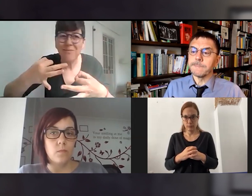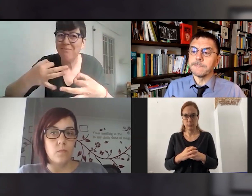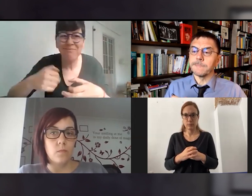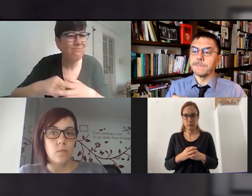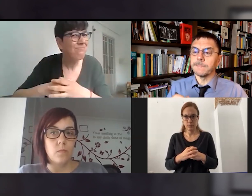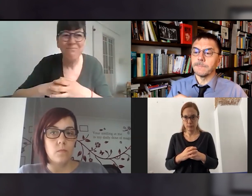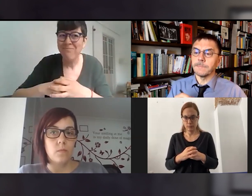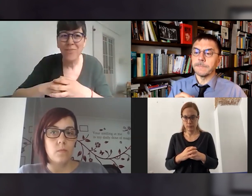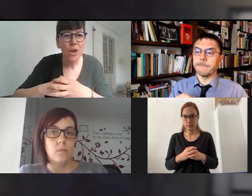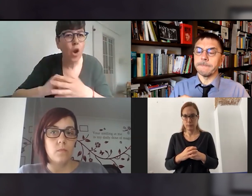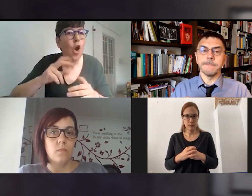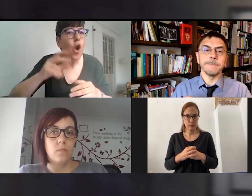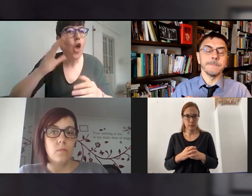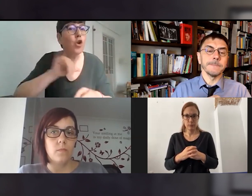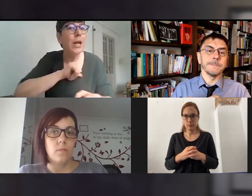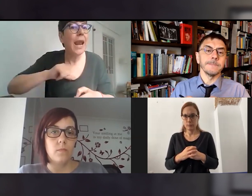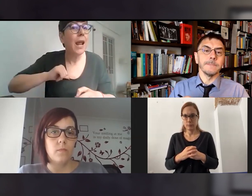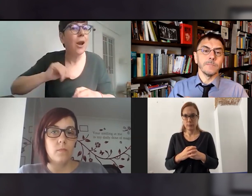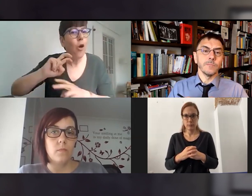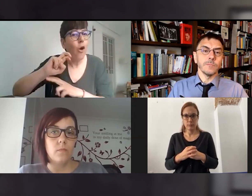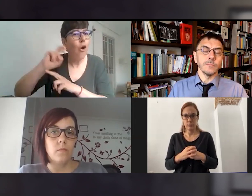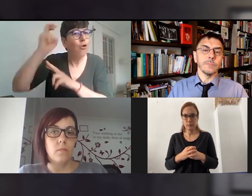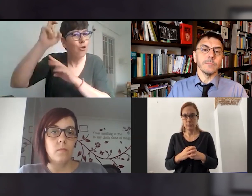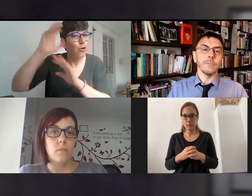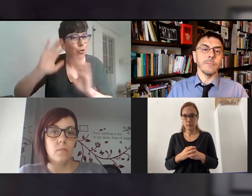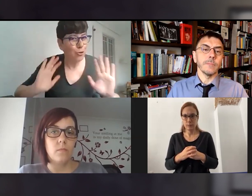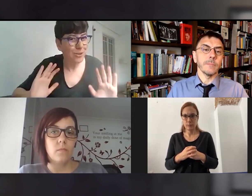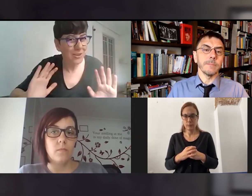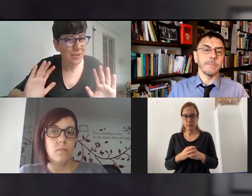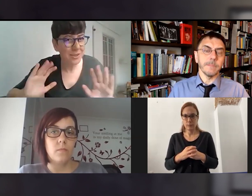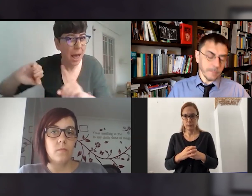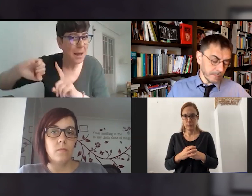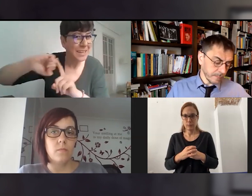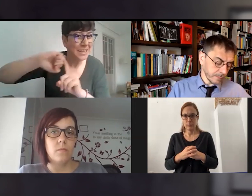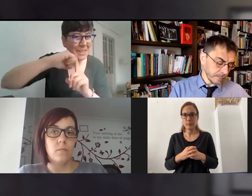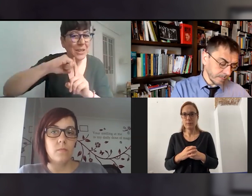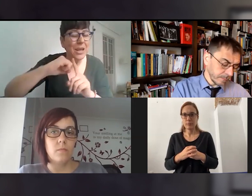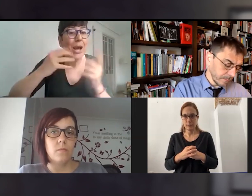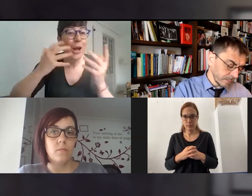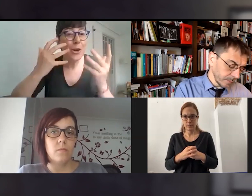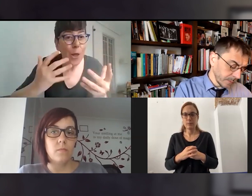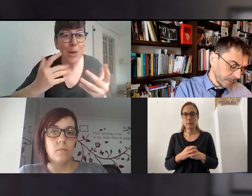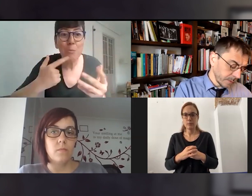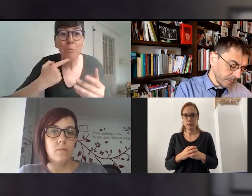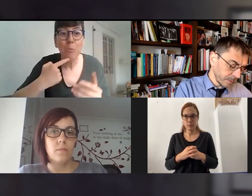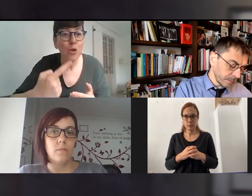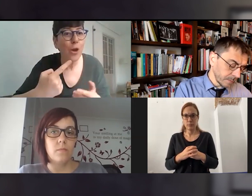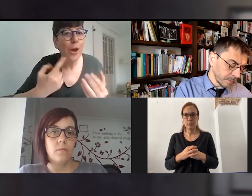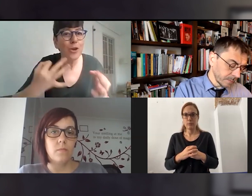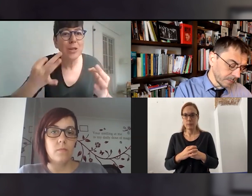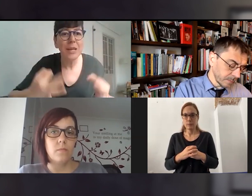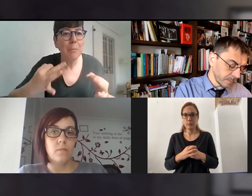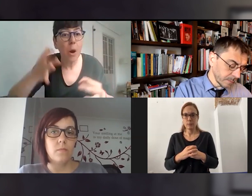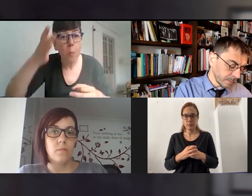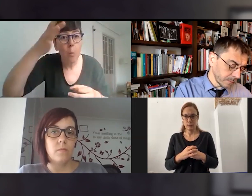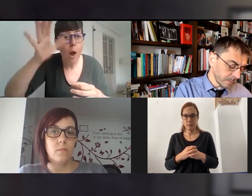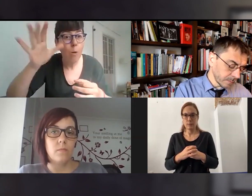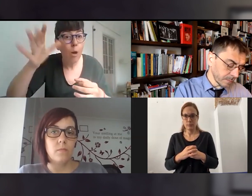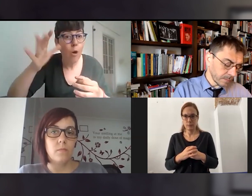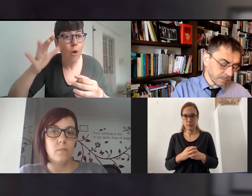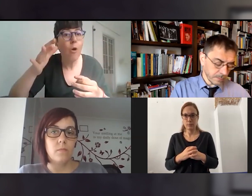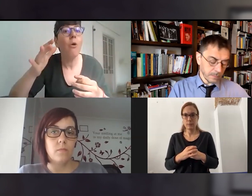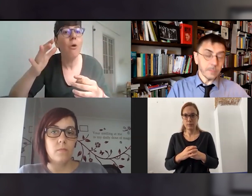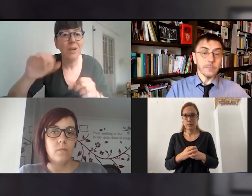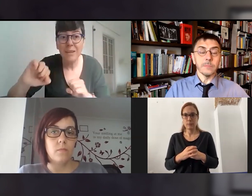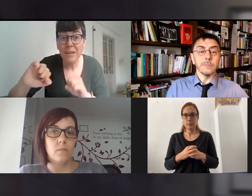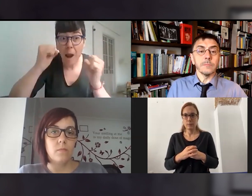cosa es el poder, porque esto es distinto. El poder lo tienen otros y son los que nos están presionando.